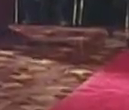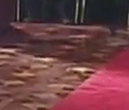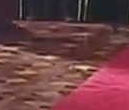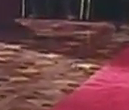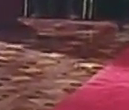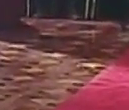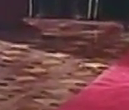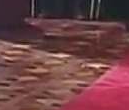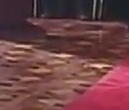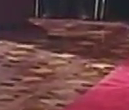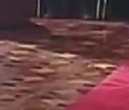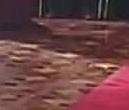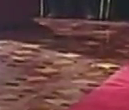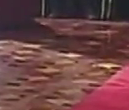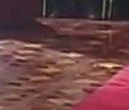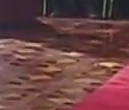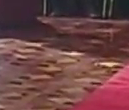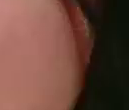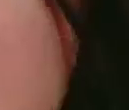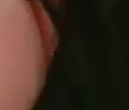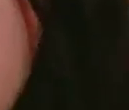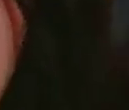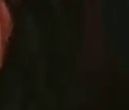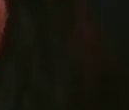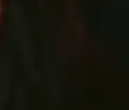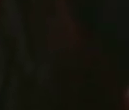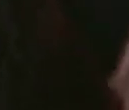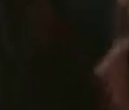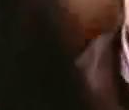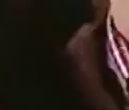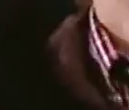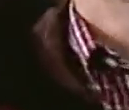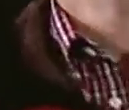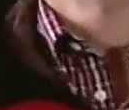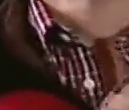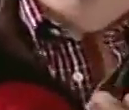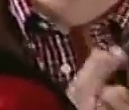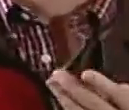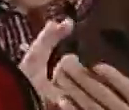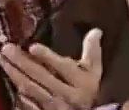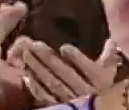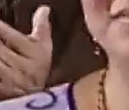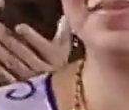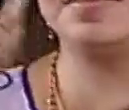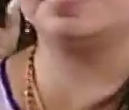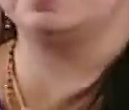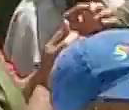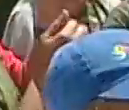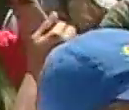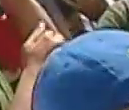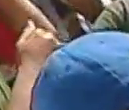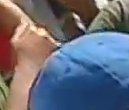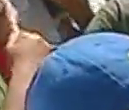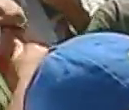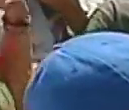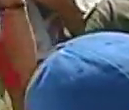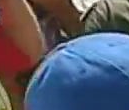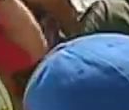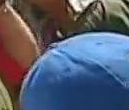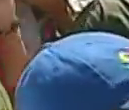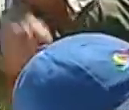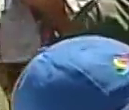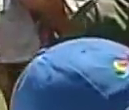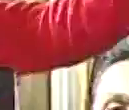Esta constituyente es para todos y para todas, compañeros. No hay exclusión. El mensaje